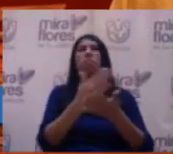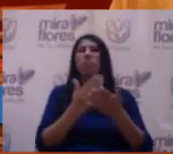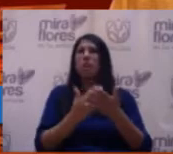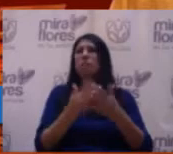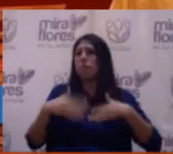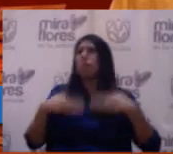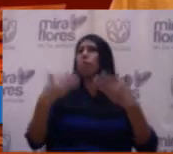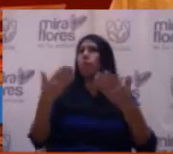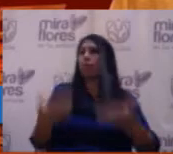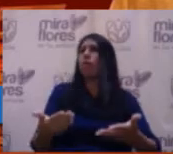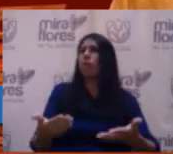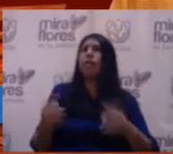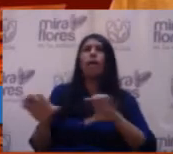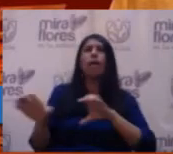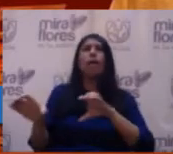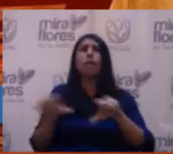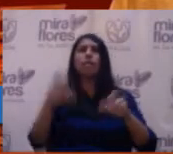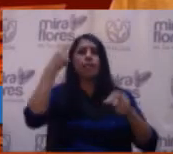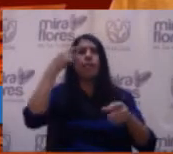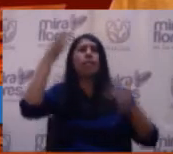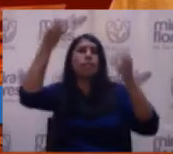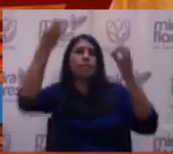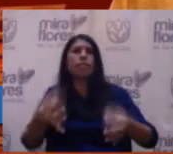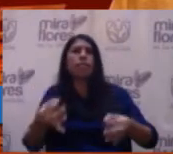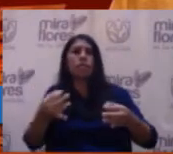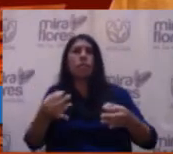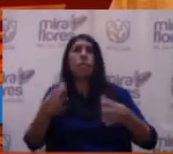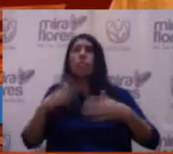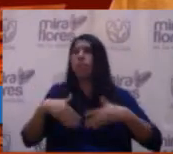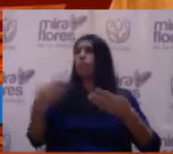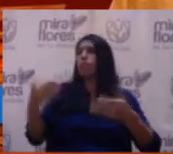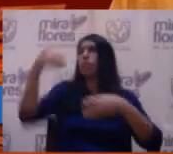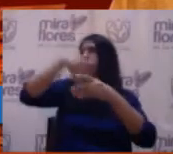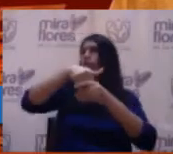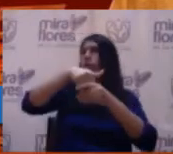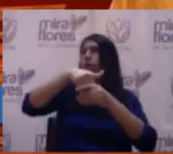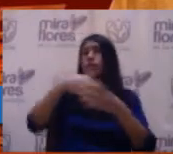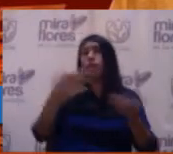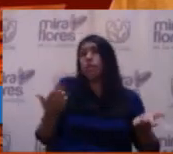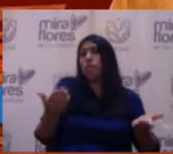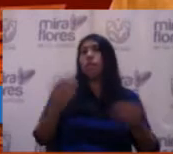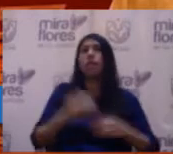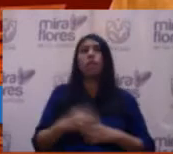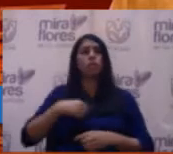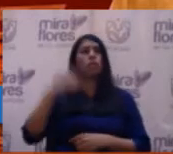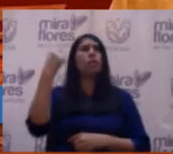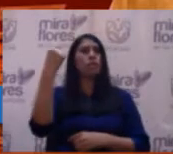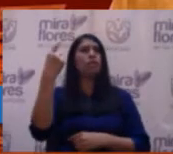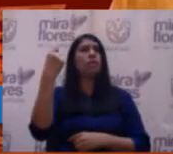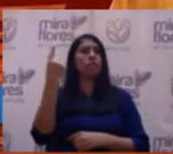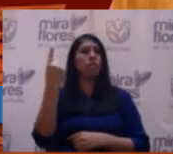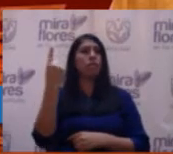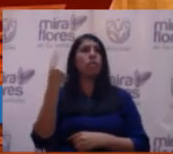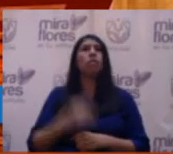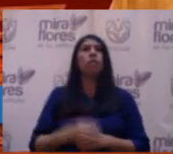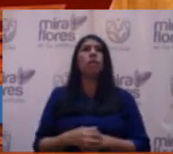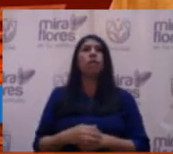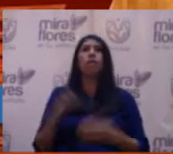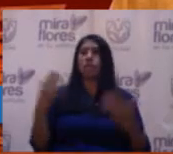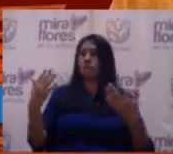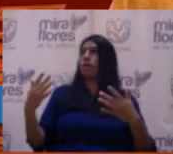para poder formar la decisión al momento de votar. Además, hasta donde entiendo, ha habido